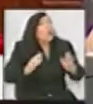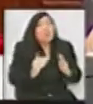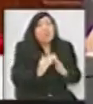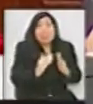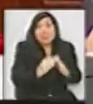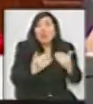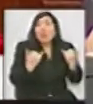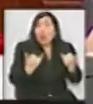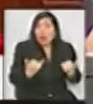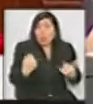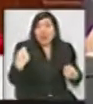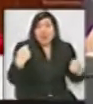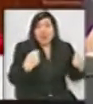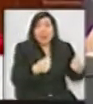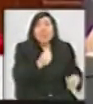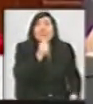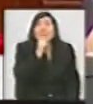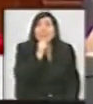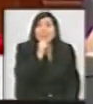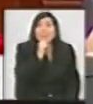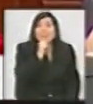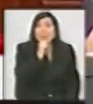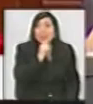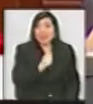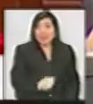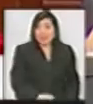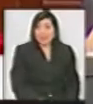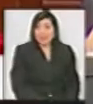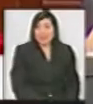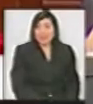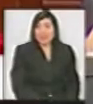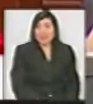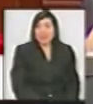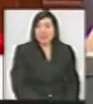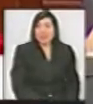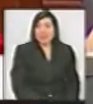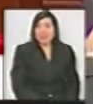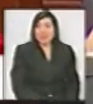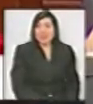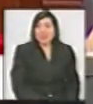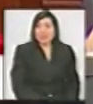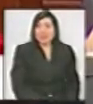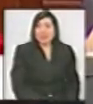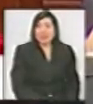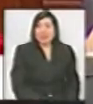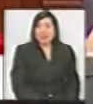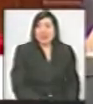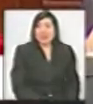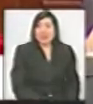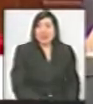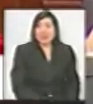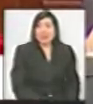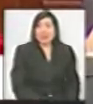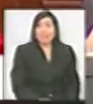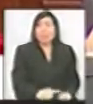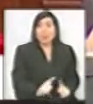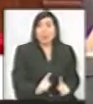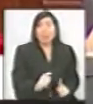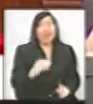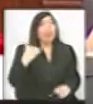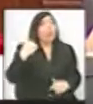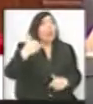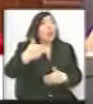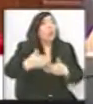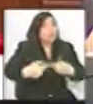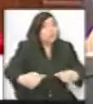vivienda porque hoy el aporte de los privados para que concluya por favor para terminar presidente pero eso ya será